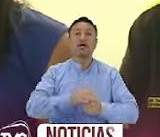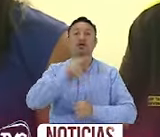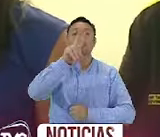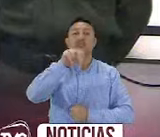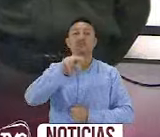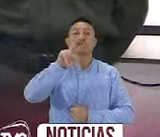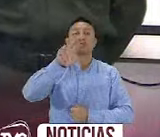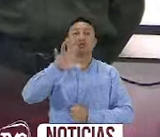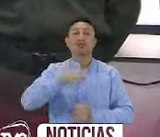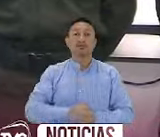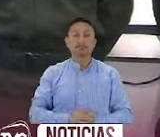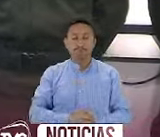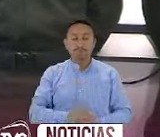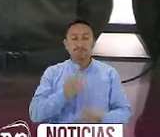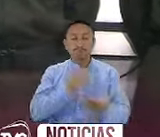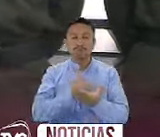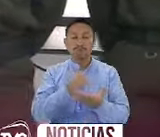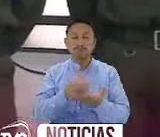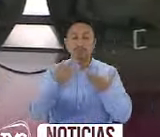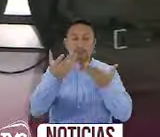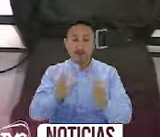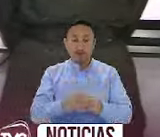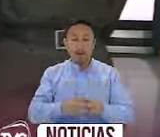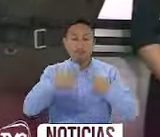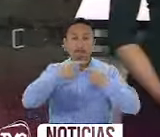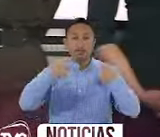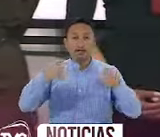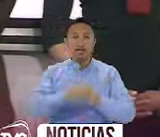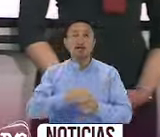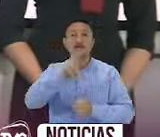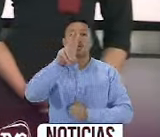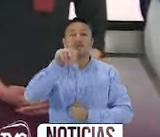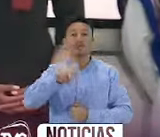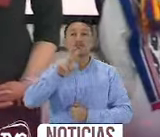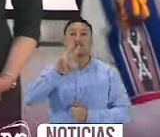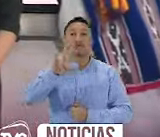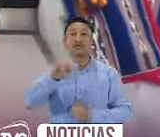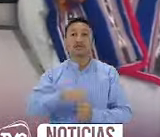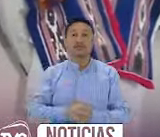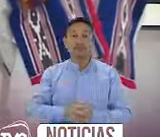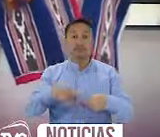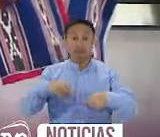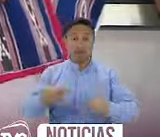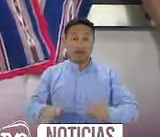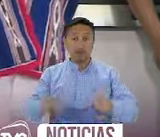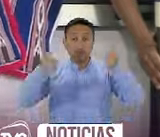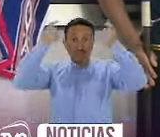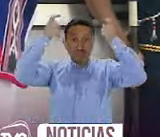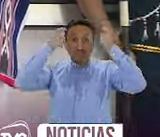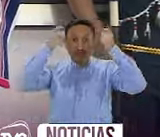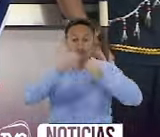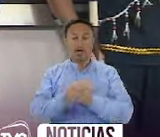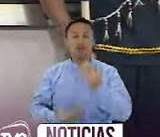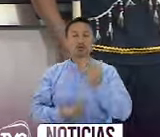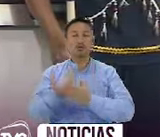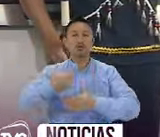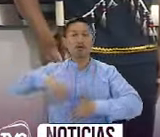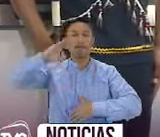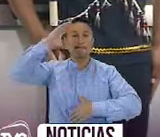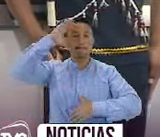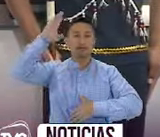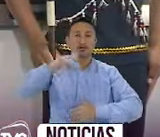El curso finalizará en marzo de 2027, fecha en la que se graduarán como nuevos servidores policiales del